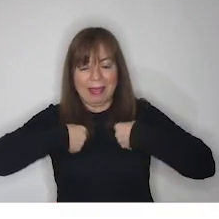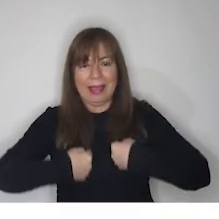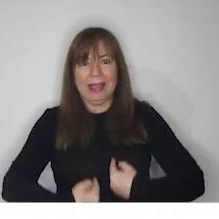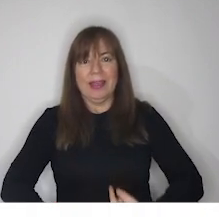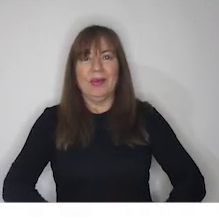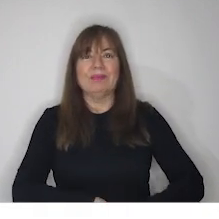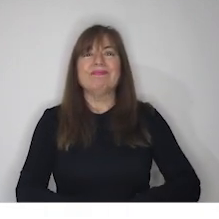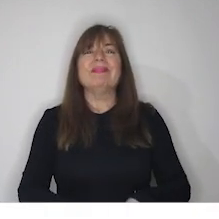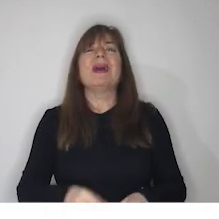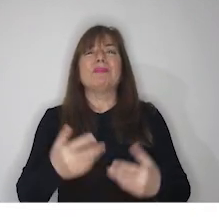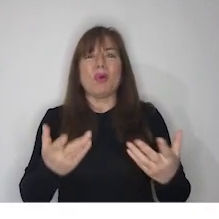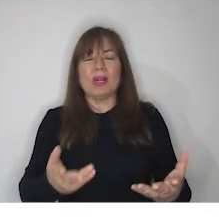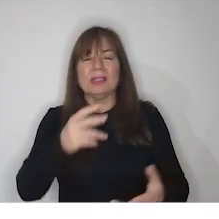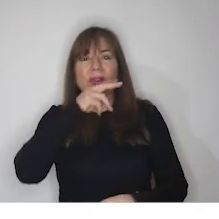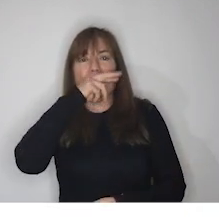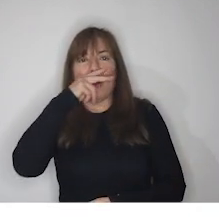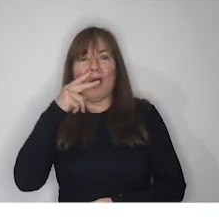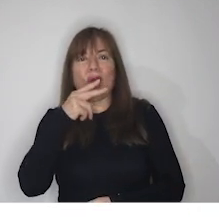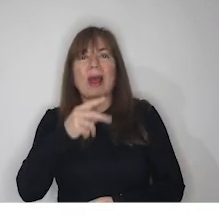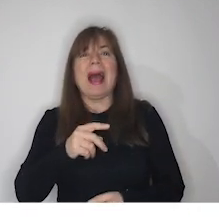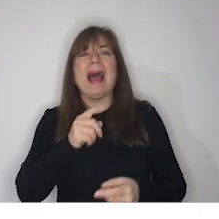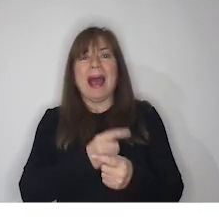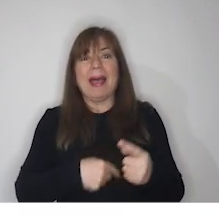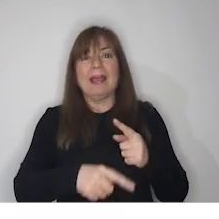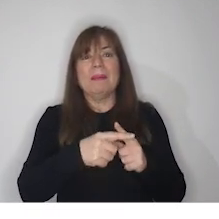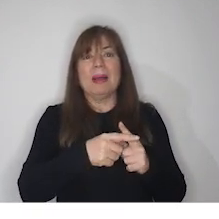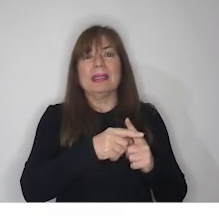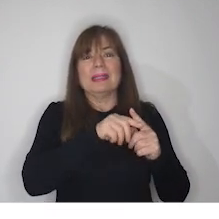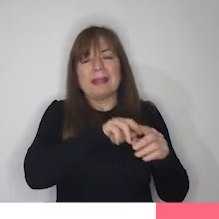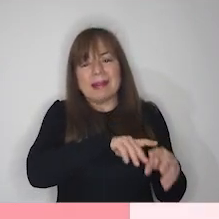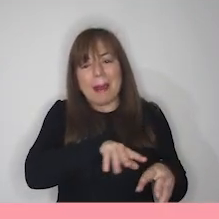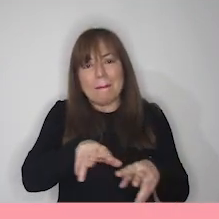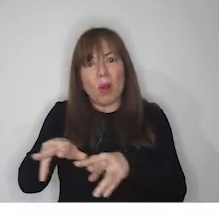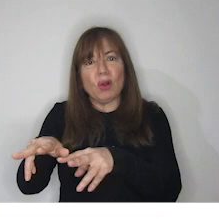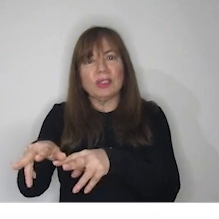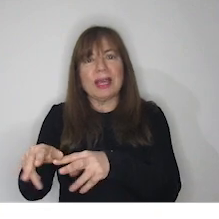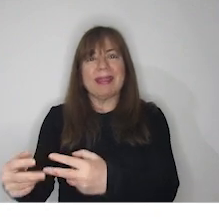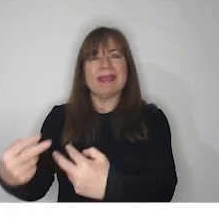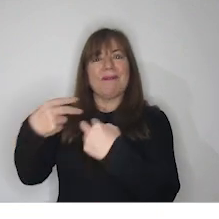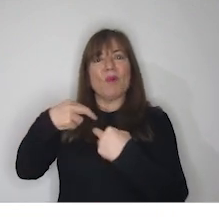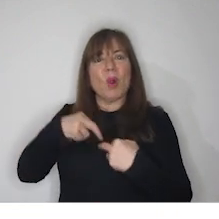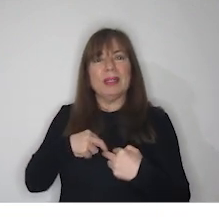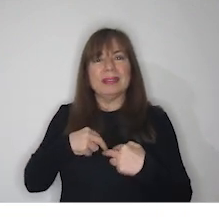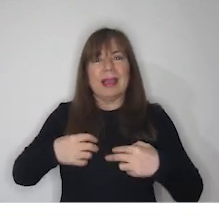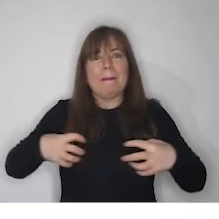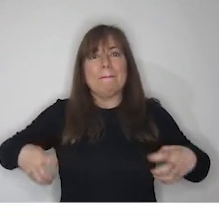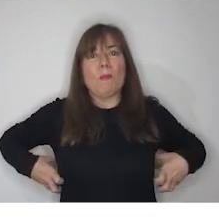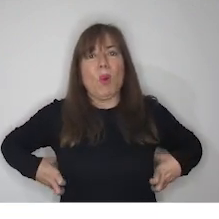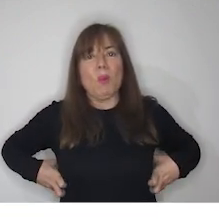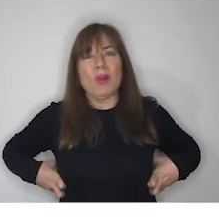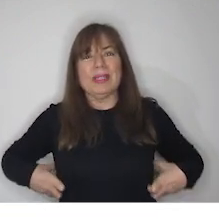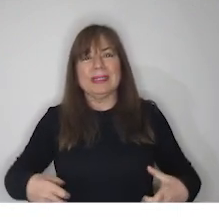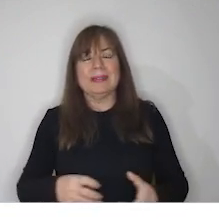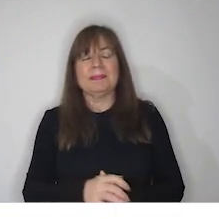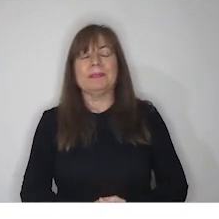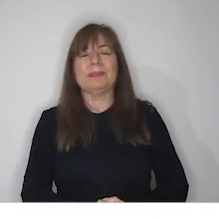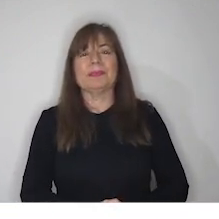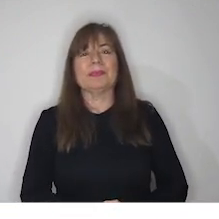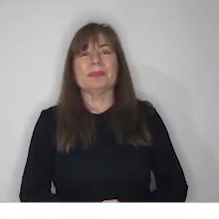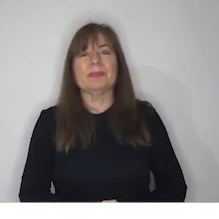además, transporta el dióxido de carbono de vuelta a los pulmones. 1.1 La menstruación en la